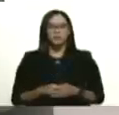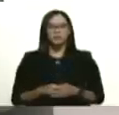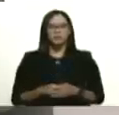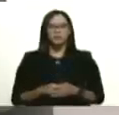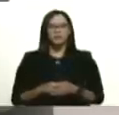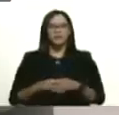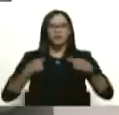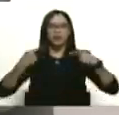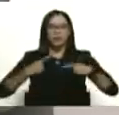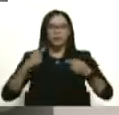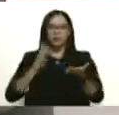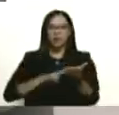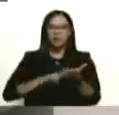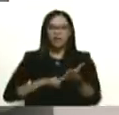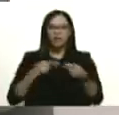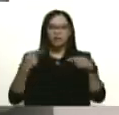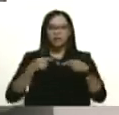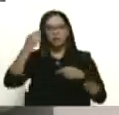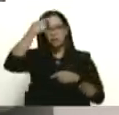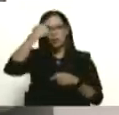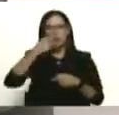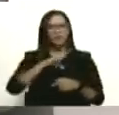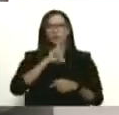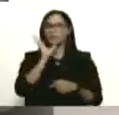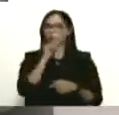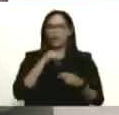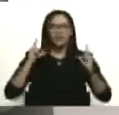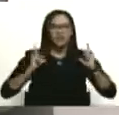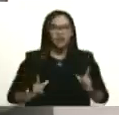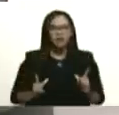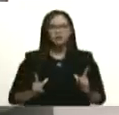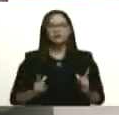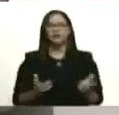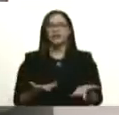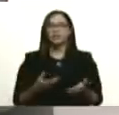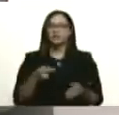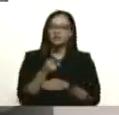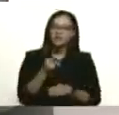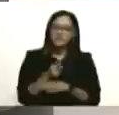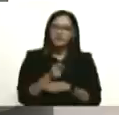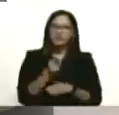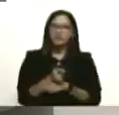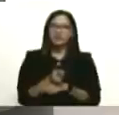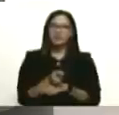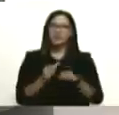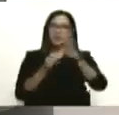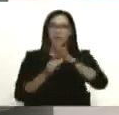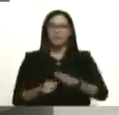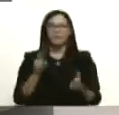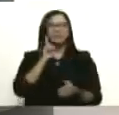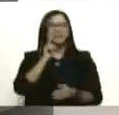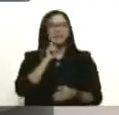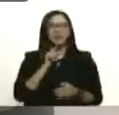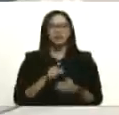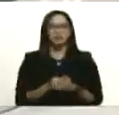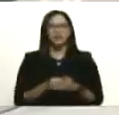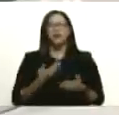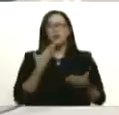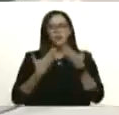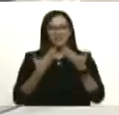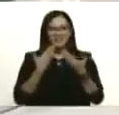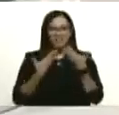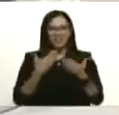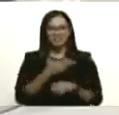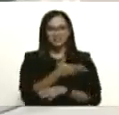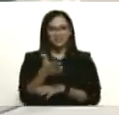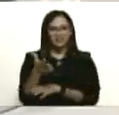los enemigos de la verdad y los enemigos de los pueblos no van a descansar en su intento de imponer la mentira. Excelente, Eduardo, gracias por venir a